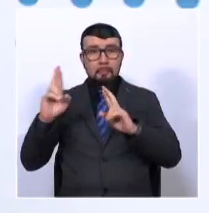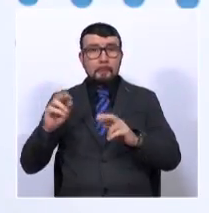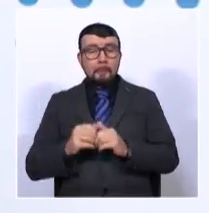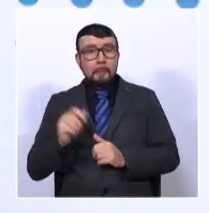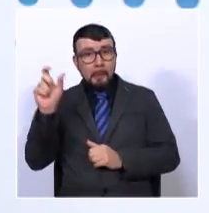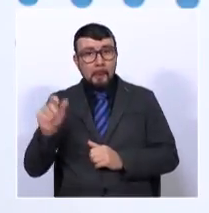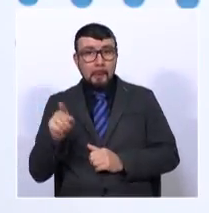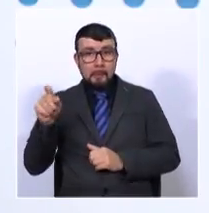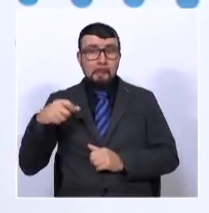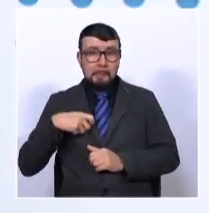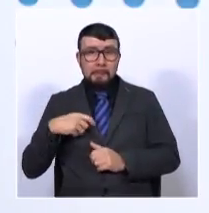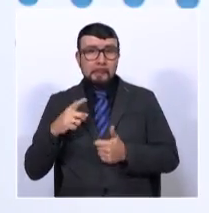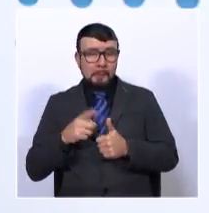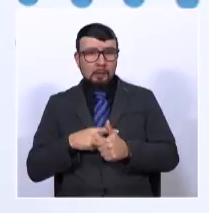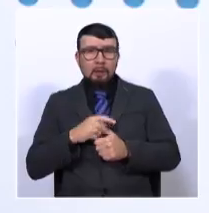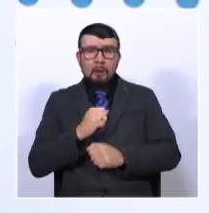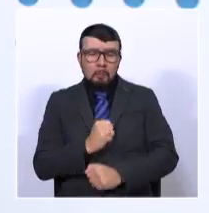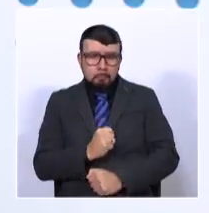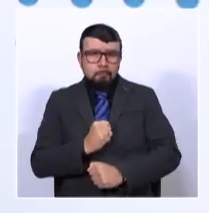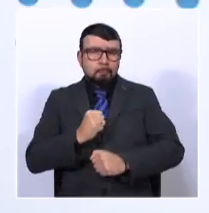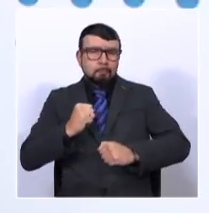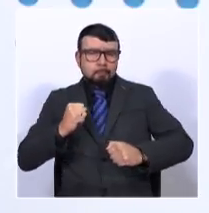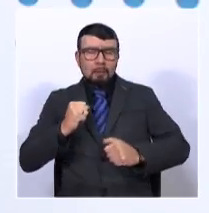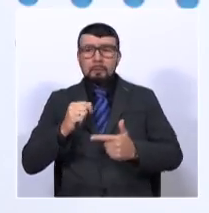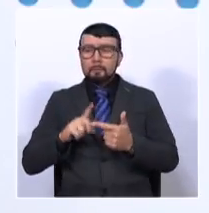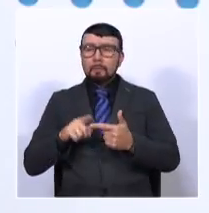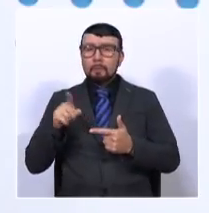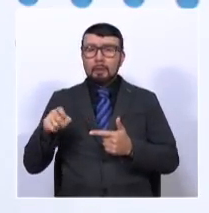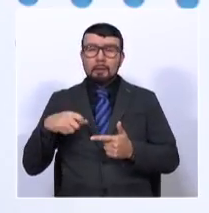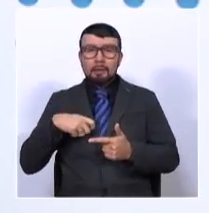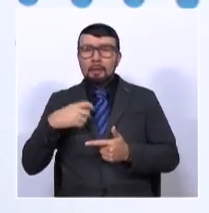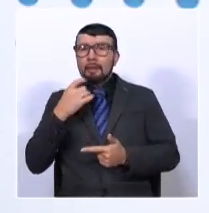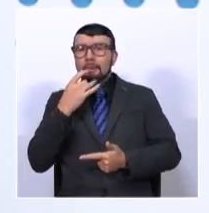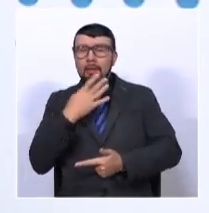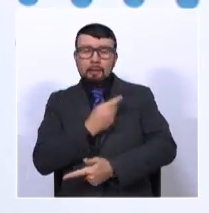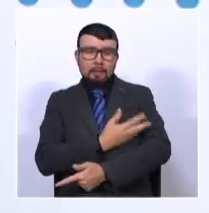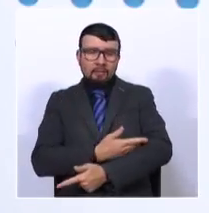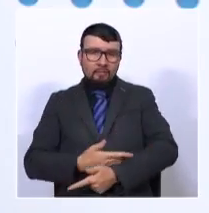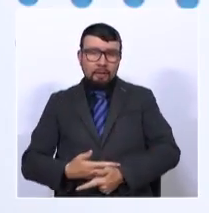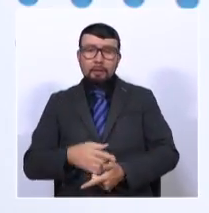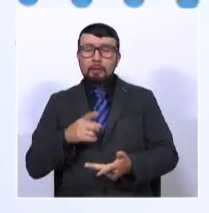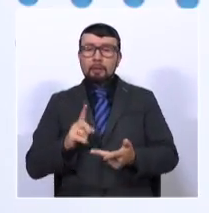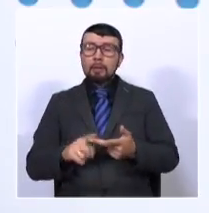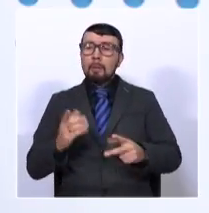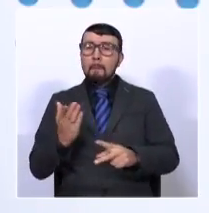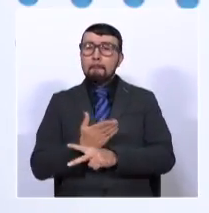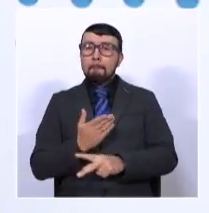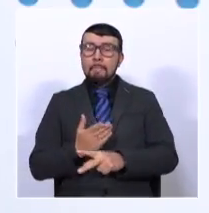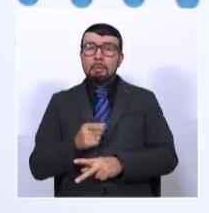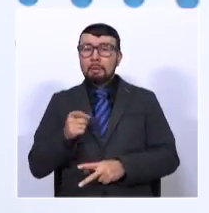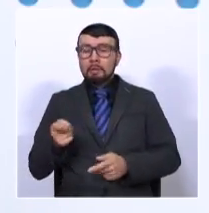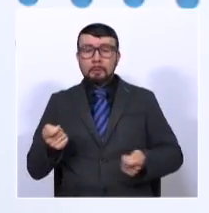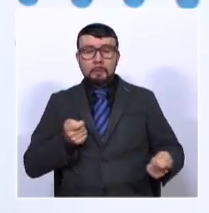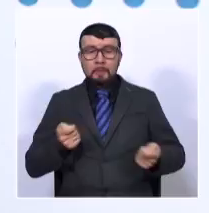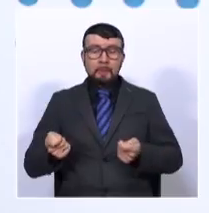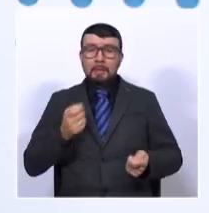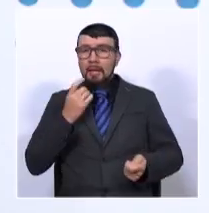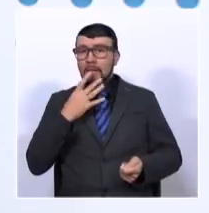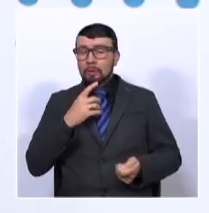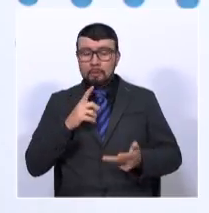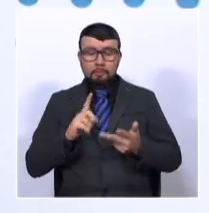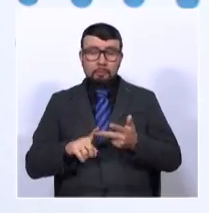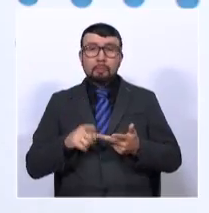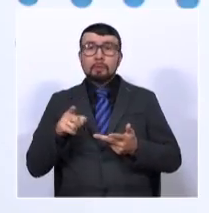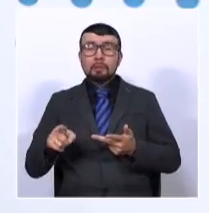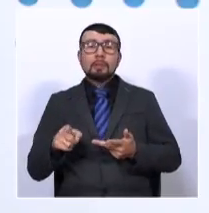que tiene un sobrepeso, tiene diabetes, que tiene un problema grande con su problema de azúcar, tiene hipotiroidismo. Entonces